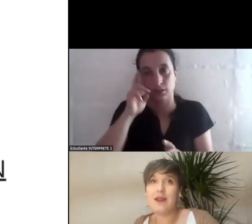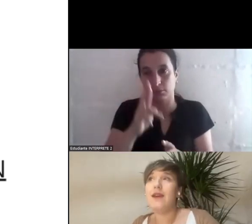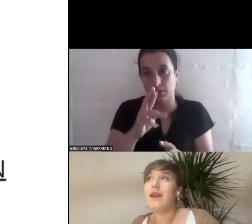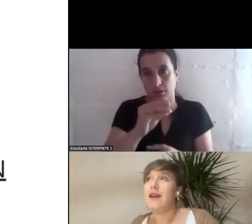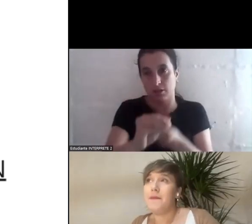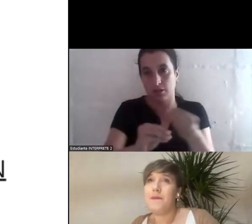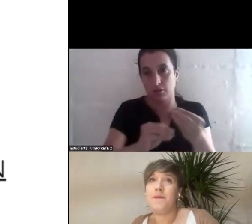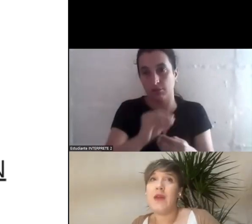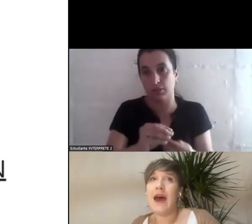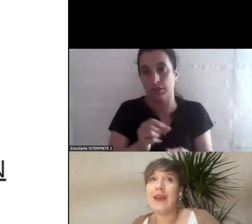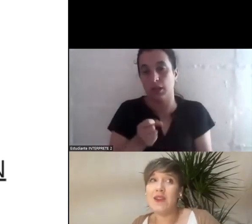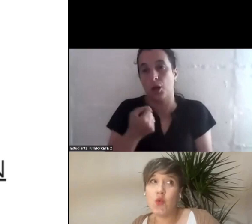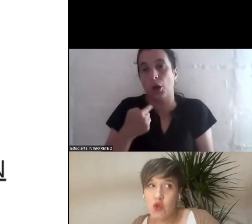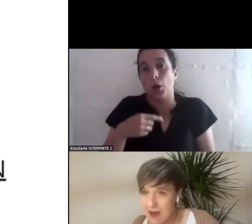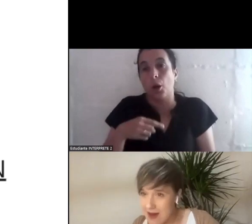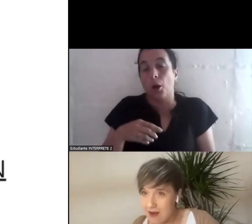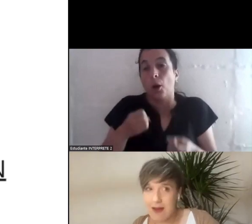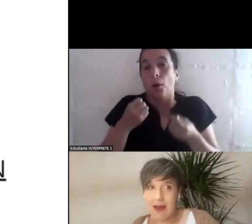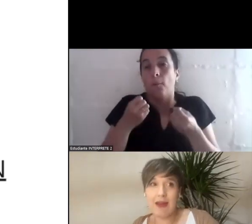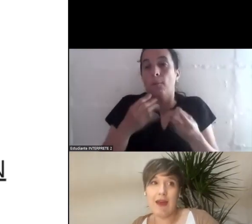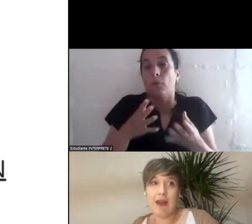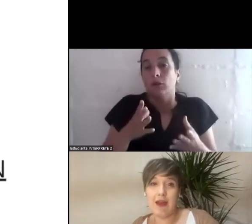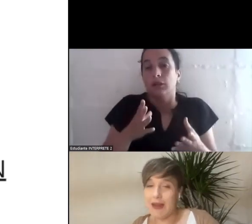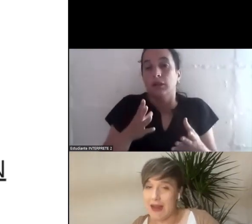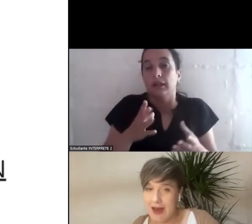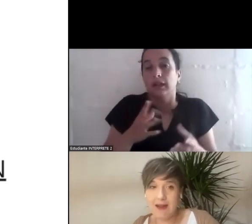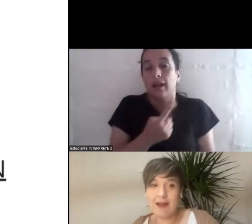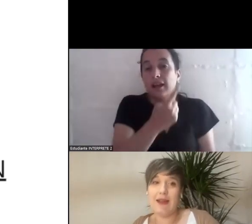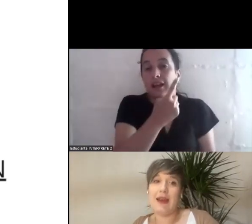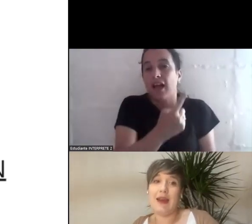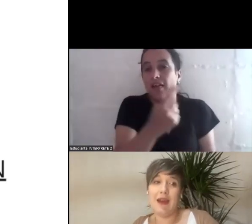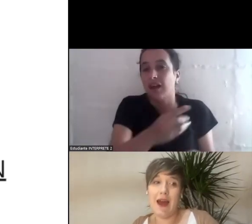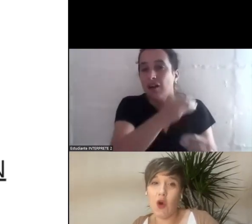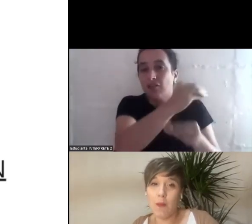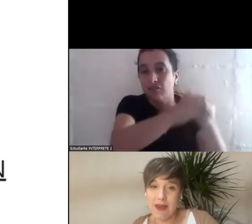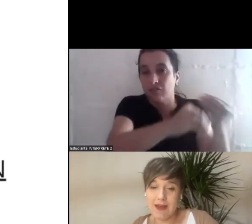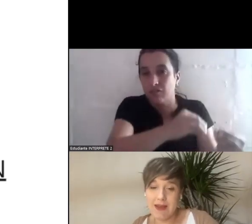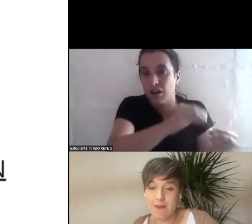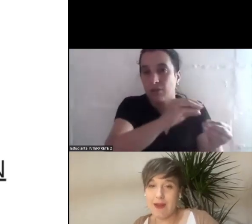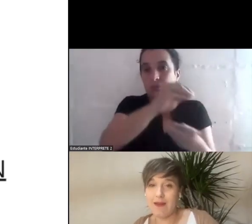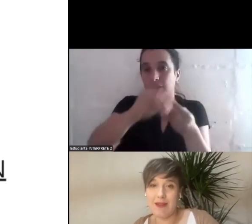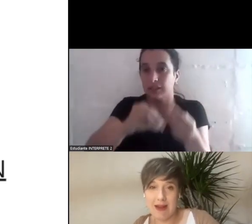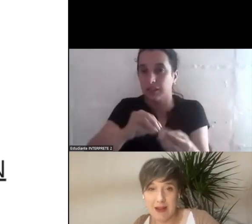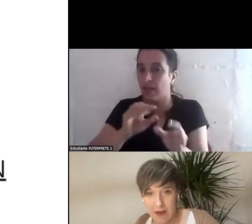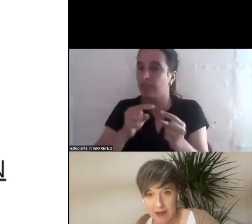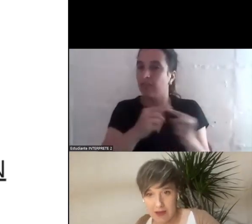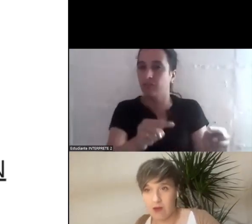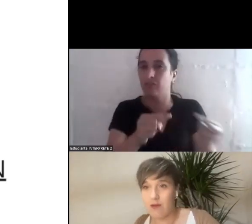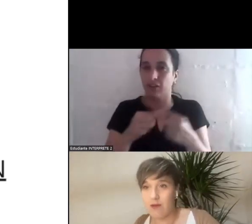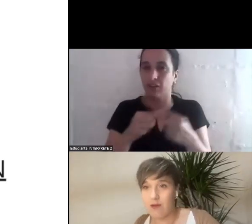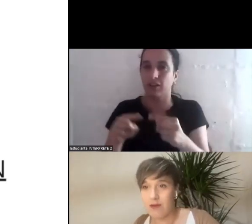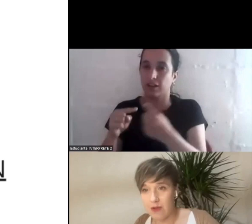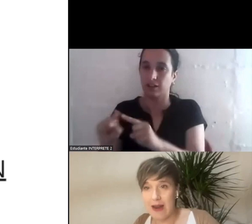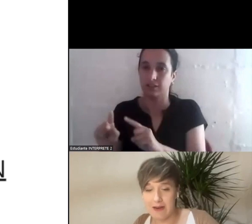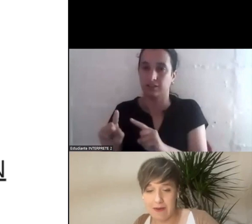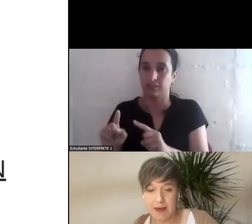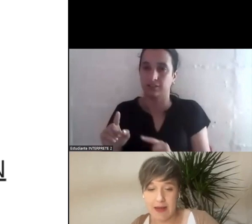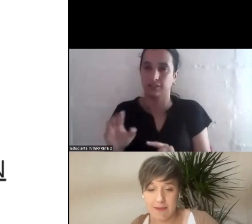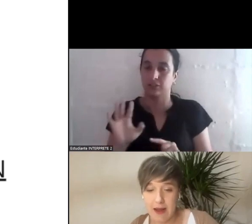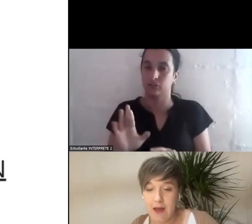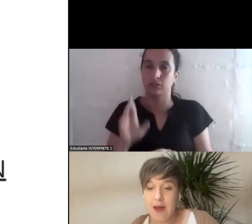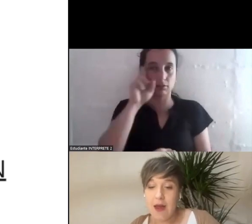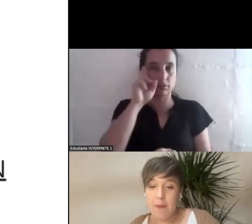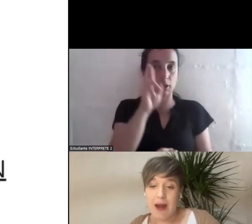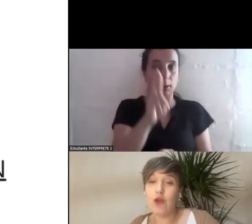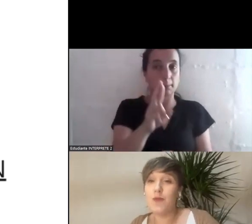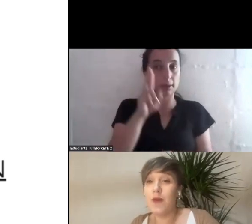creencias. Hay que escuchar, hay que mirar y hay que acompañar siempre desde la toma de decisión, dándosela a las familias,